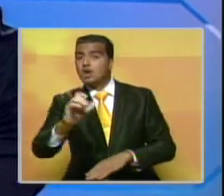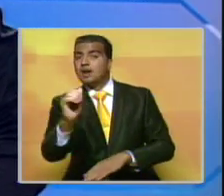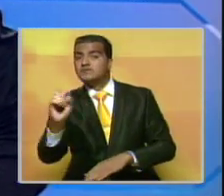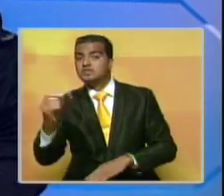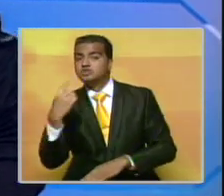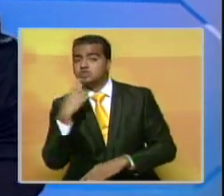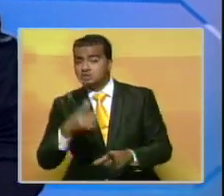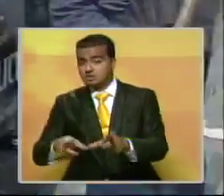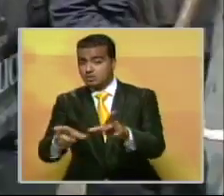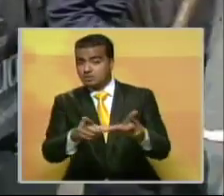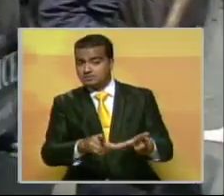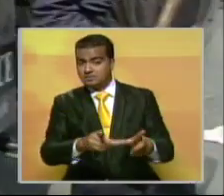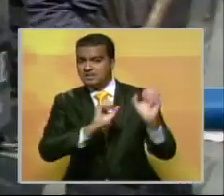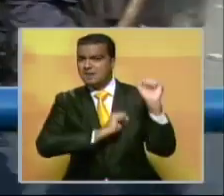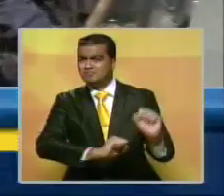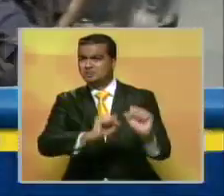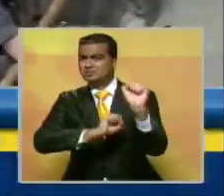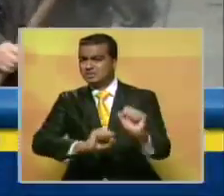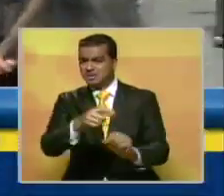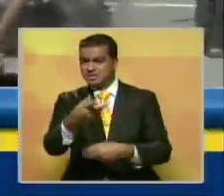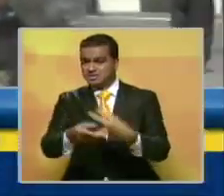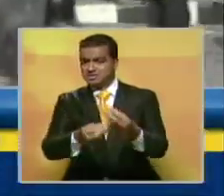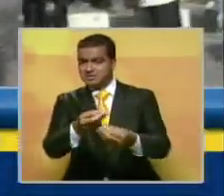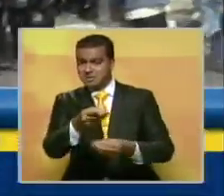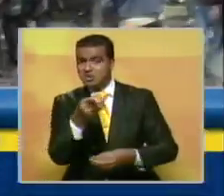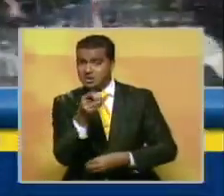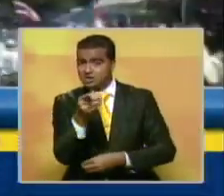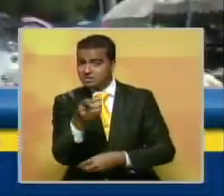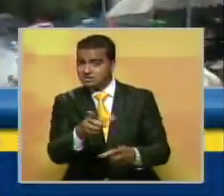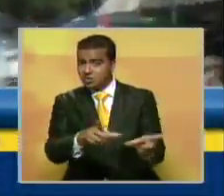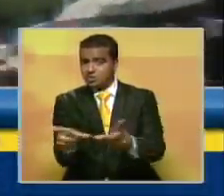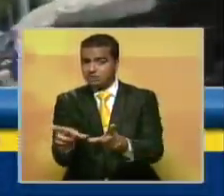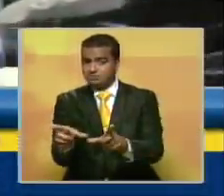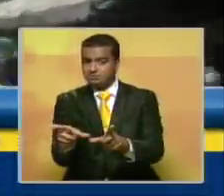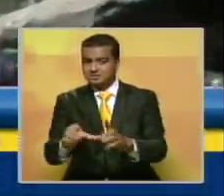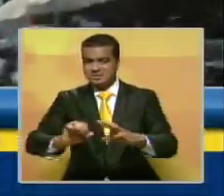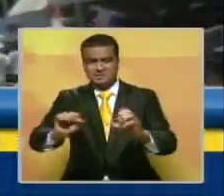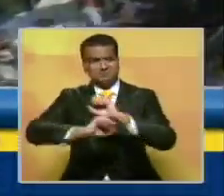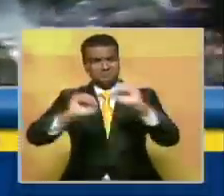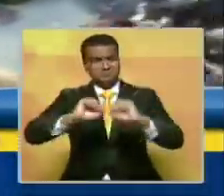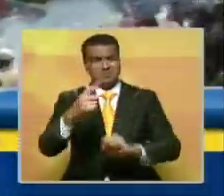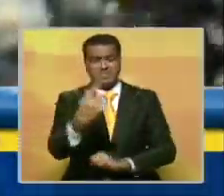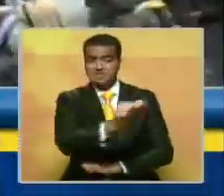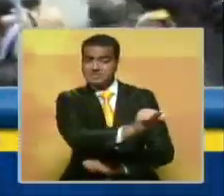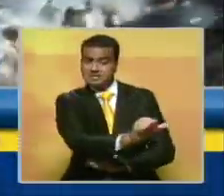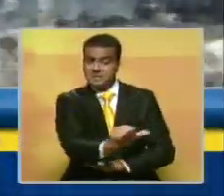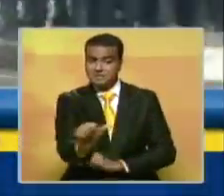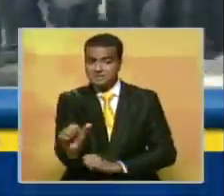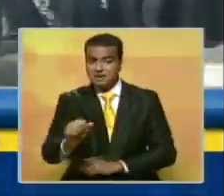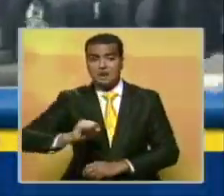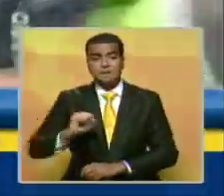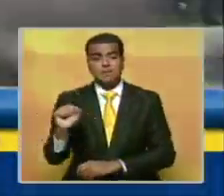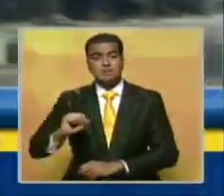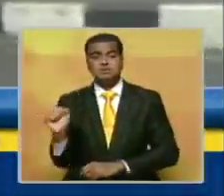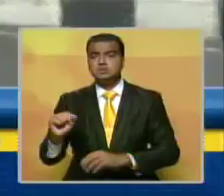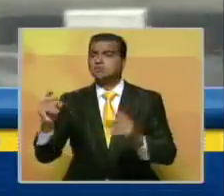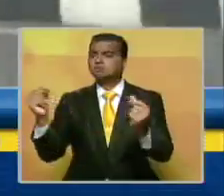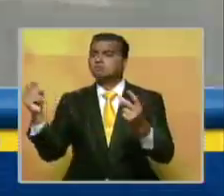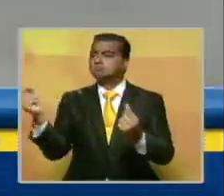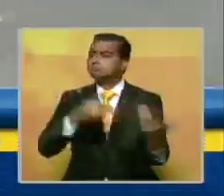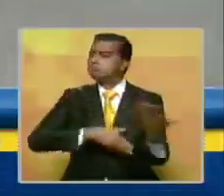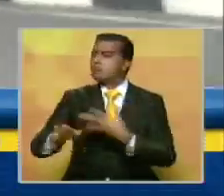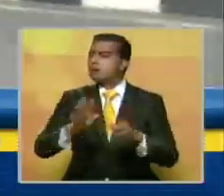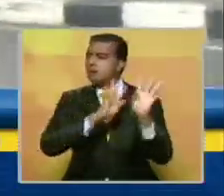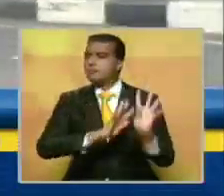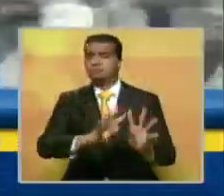en Bangkok. Las protestas que se realizan desde el año pasado estallaron esta semana cuando la policía desalojó a manifestantes que